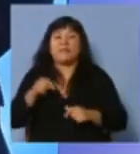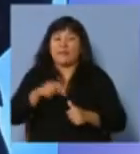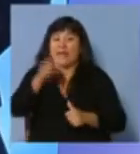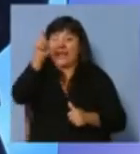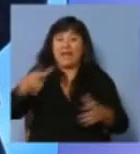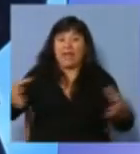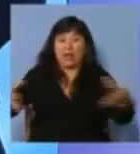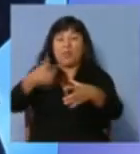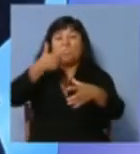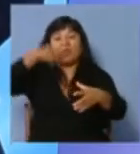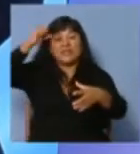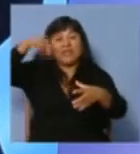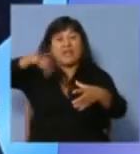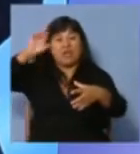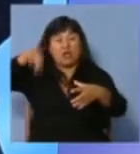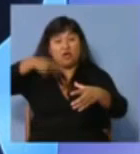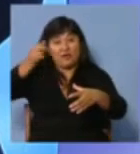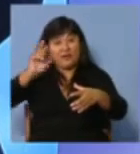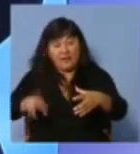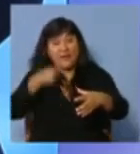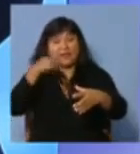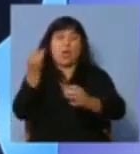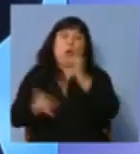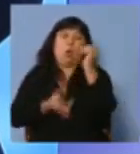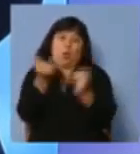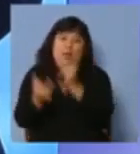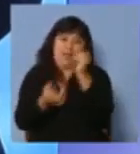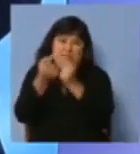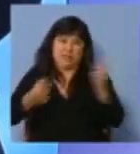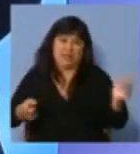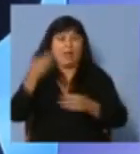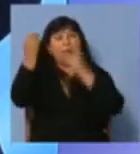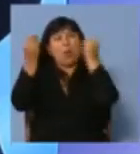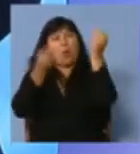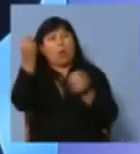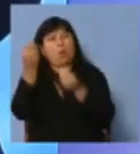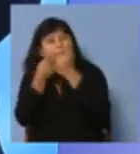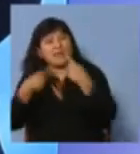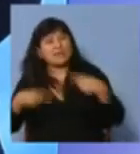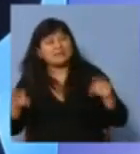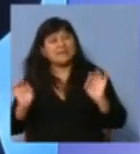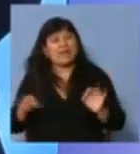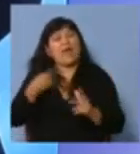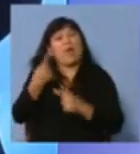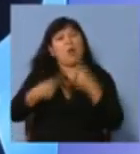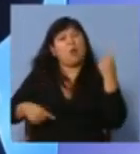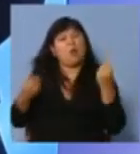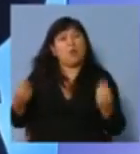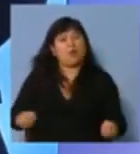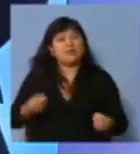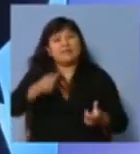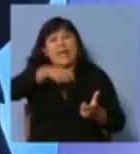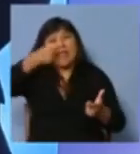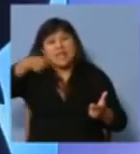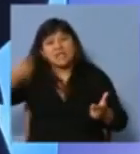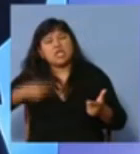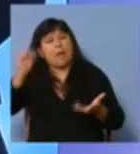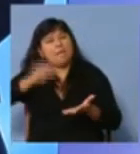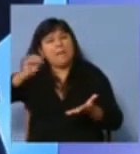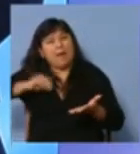dio a conocer datos son muy preocupantes sobre el incremento que hay en las adicciones